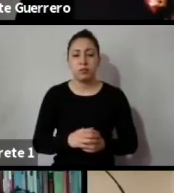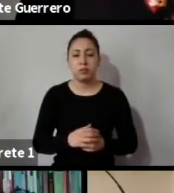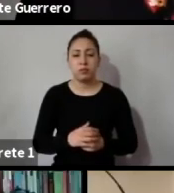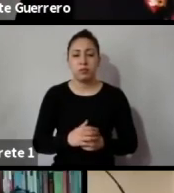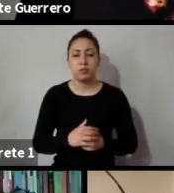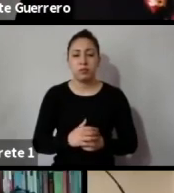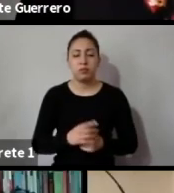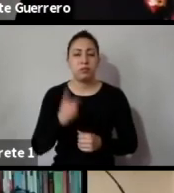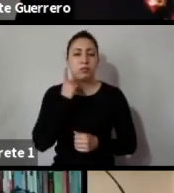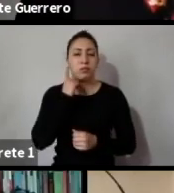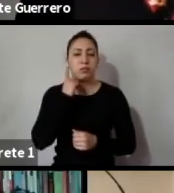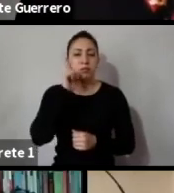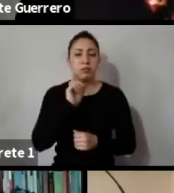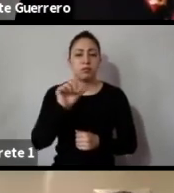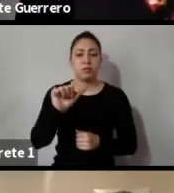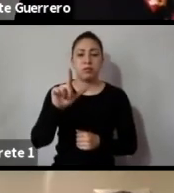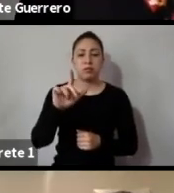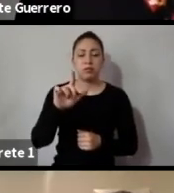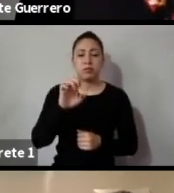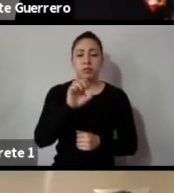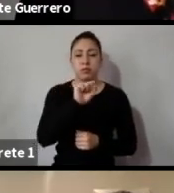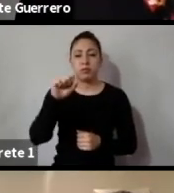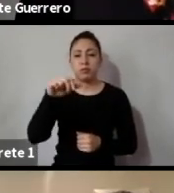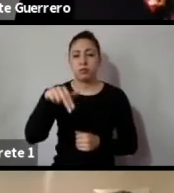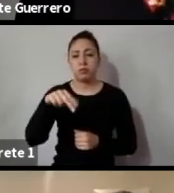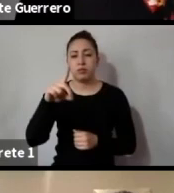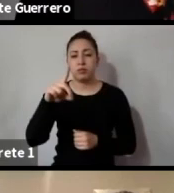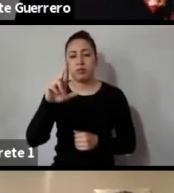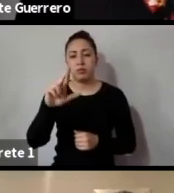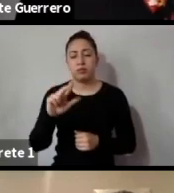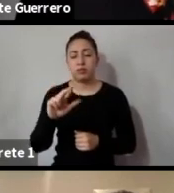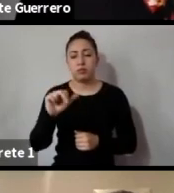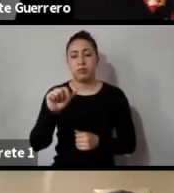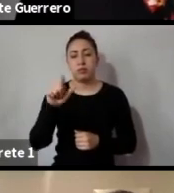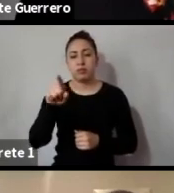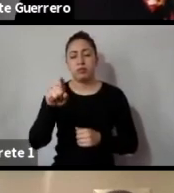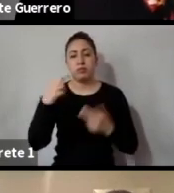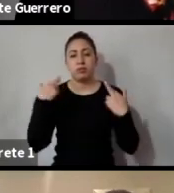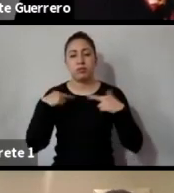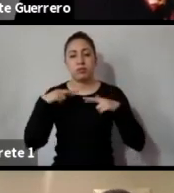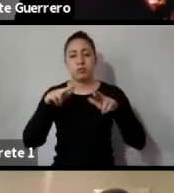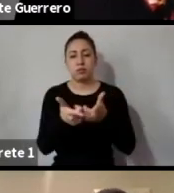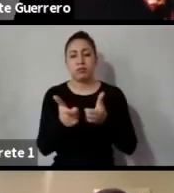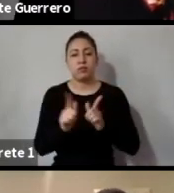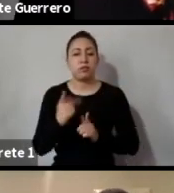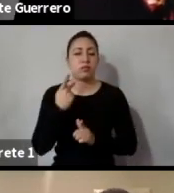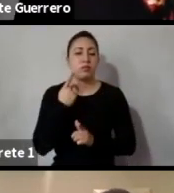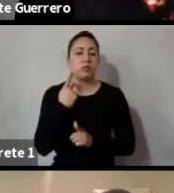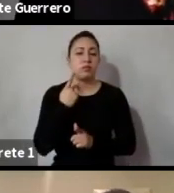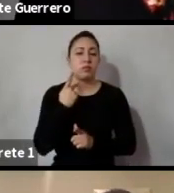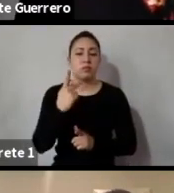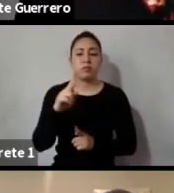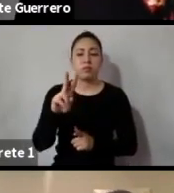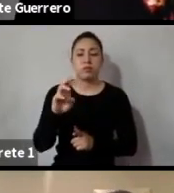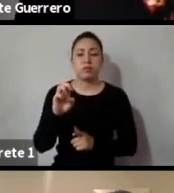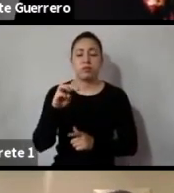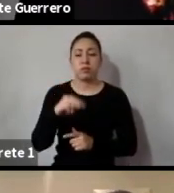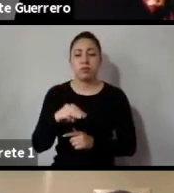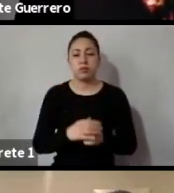Diputada Alessandra Rojo de la Vega, como representante del Partido Verde Ecologista.